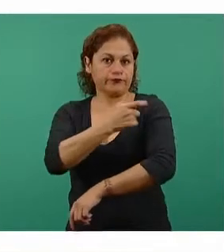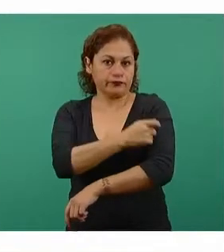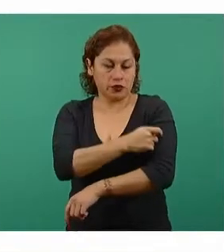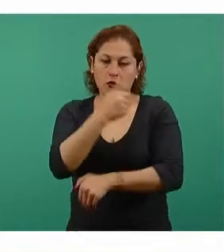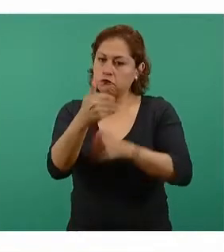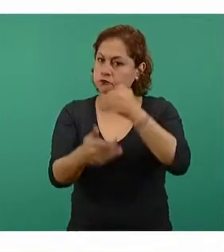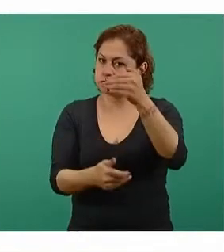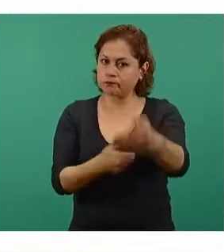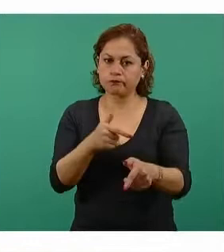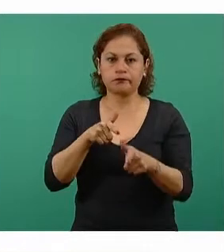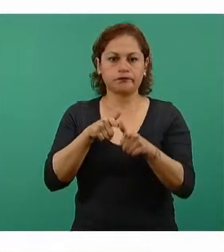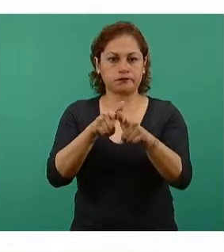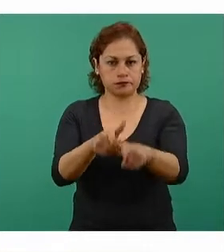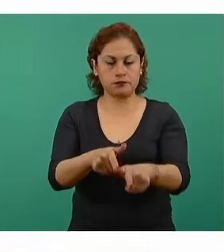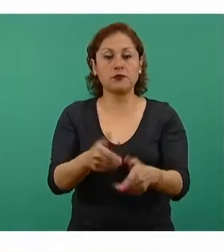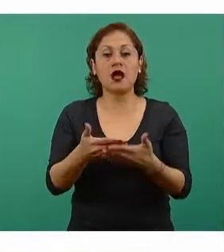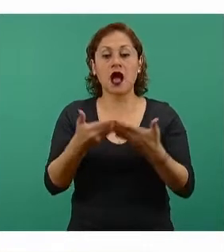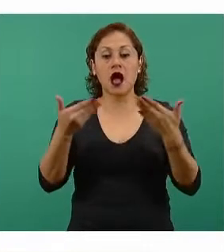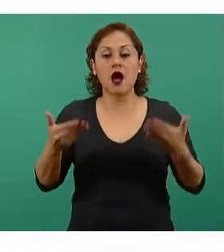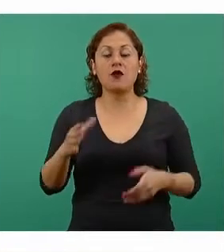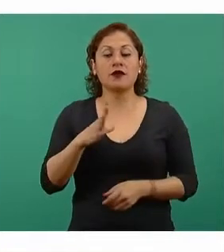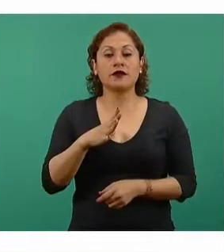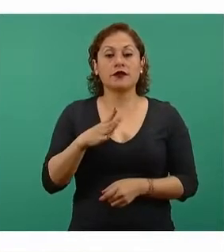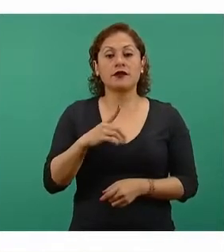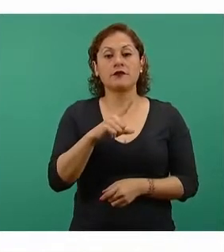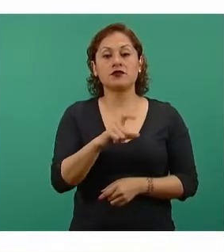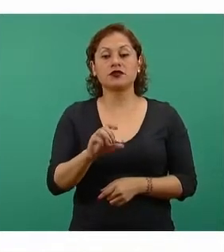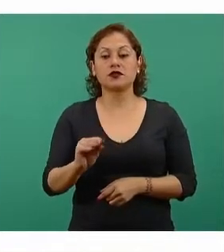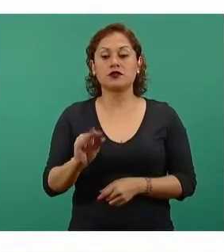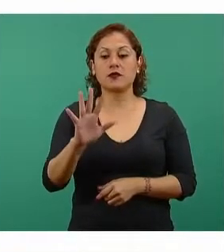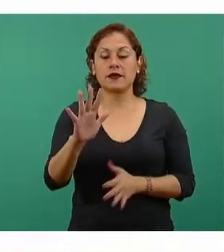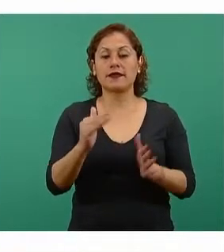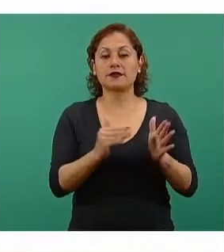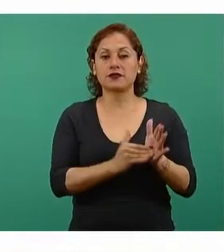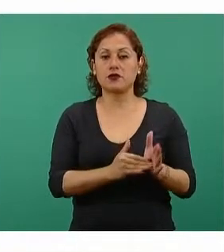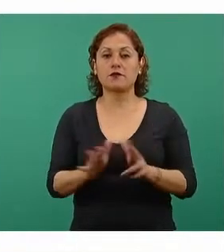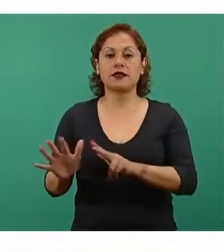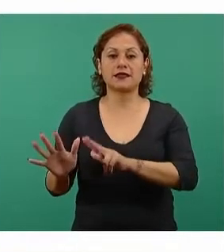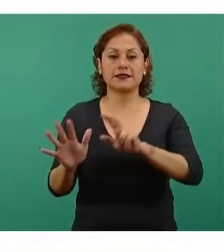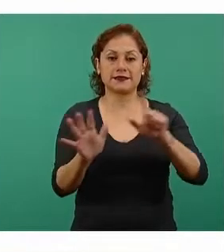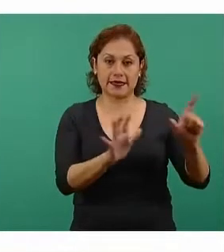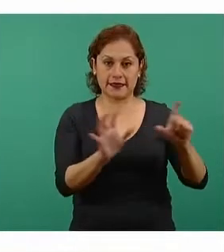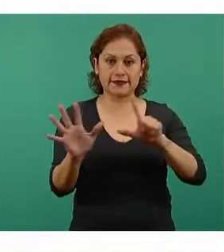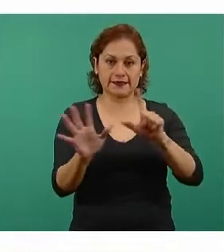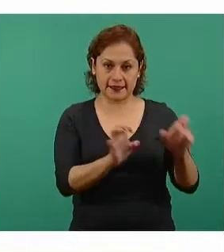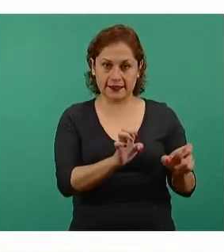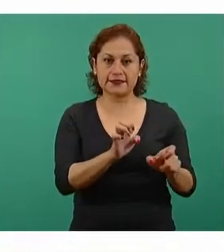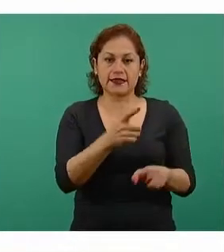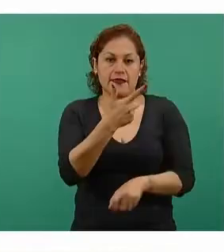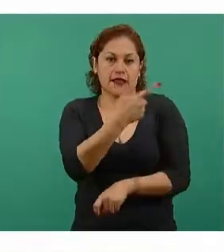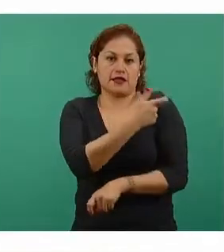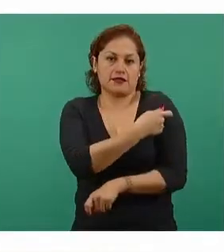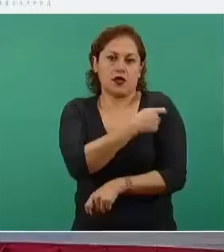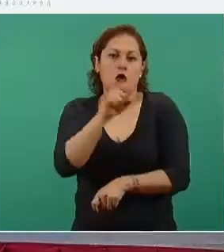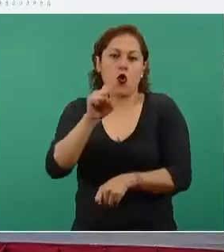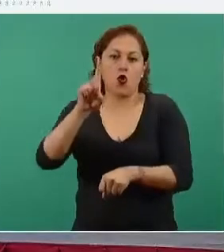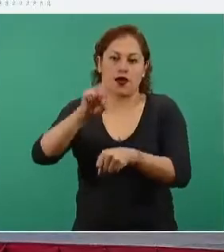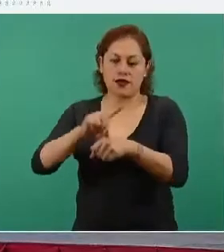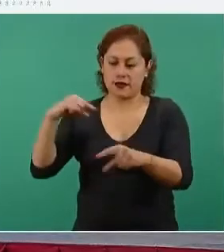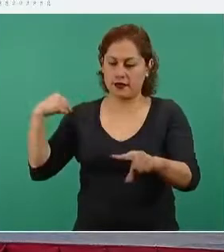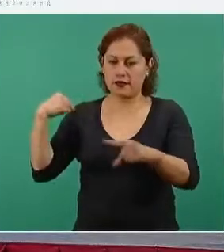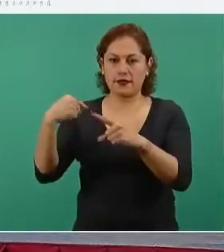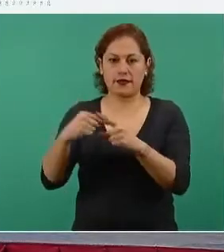venido avanzando. Actualmente tenemos 195,700 dosis aplicadas, reportadas el día de hoy para 20 de